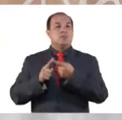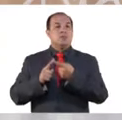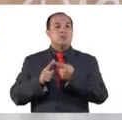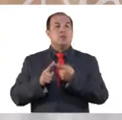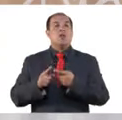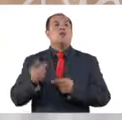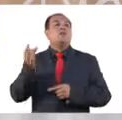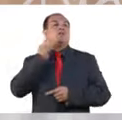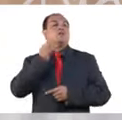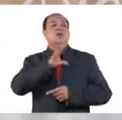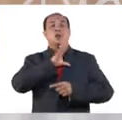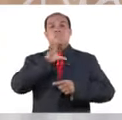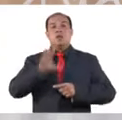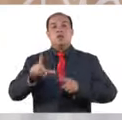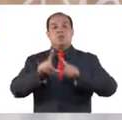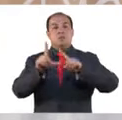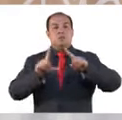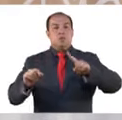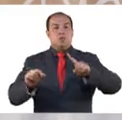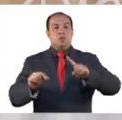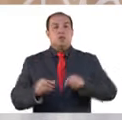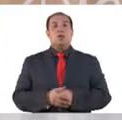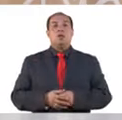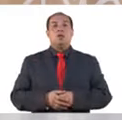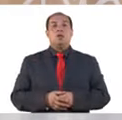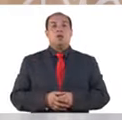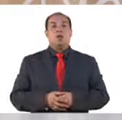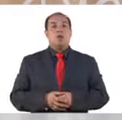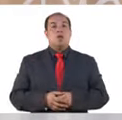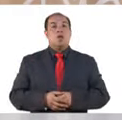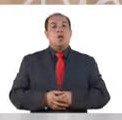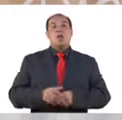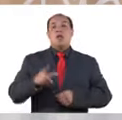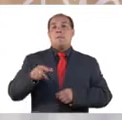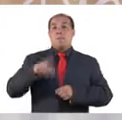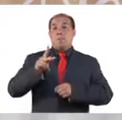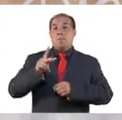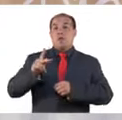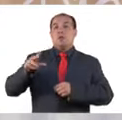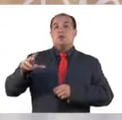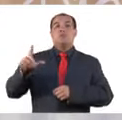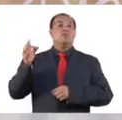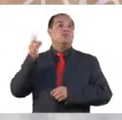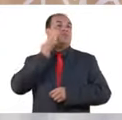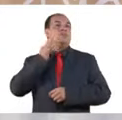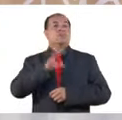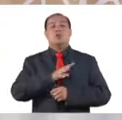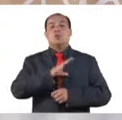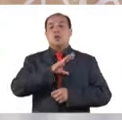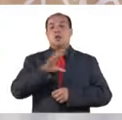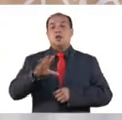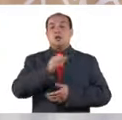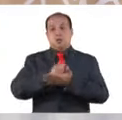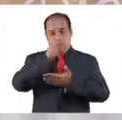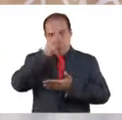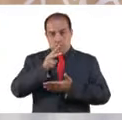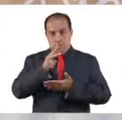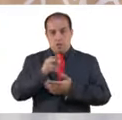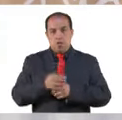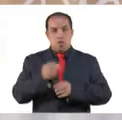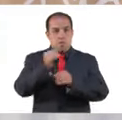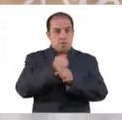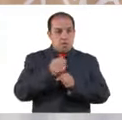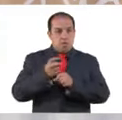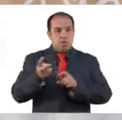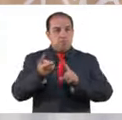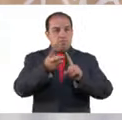General de Justicia de la Ciudad pues lleva los casos de feminicidio ya directamente y hasta el momento pues siguen privados